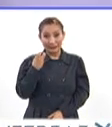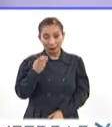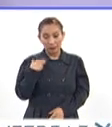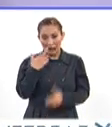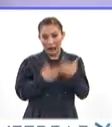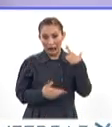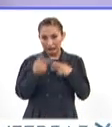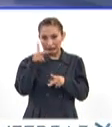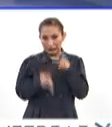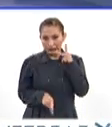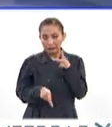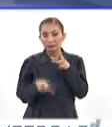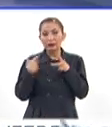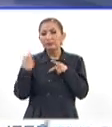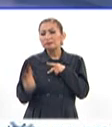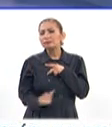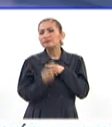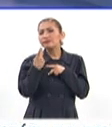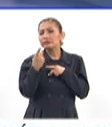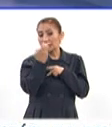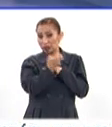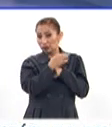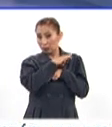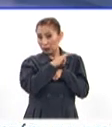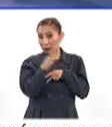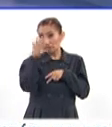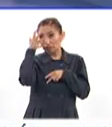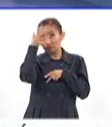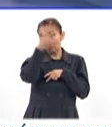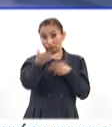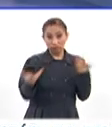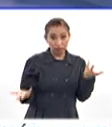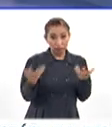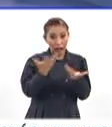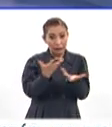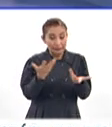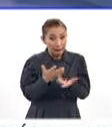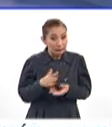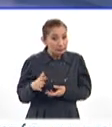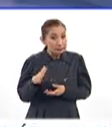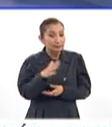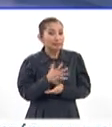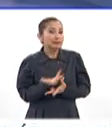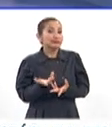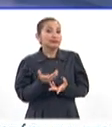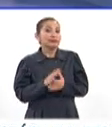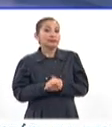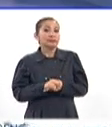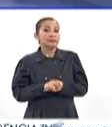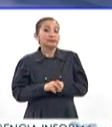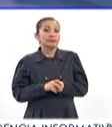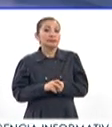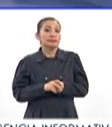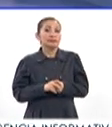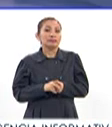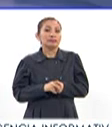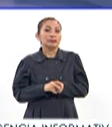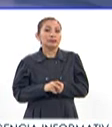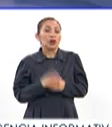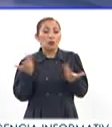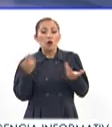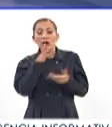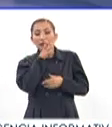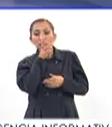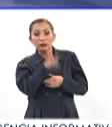a regresar de una breve pausa y preguntarnos si esto puede en un momento dado generar pues un conteo,